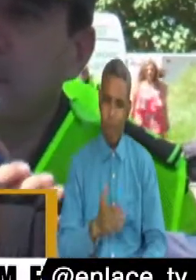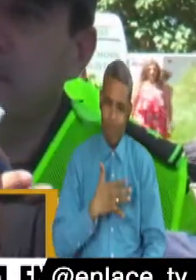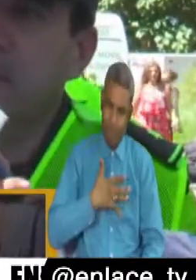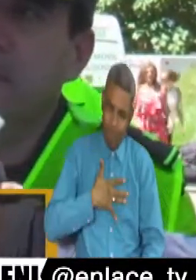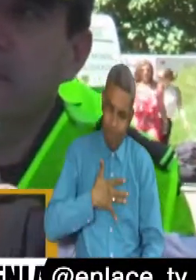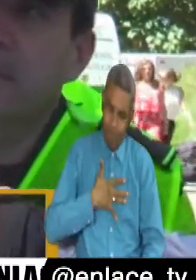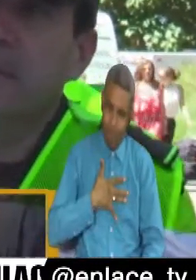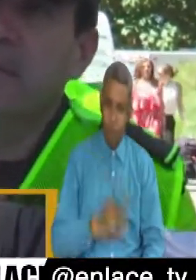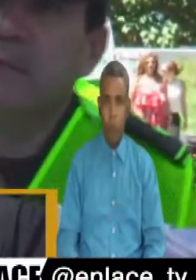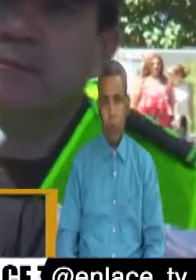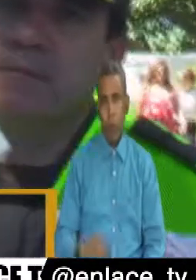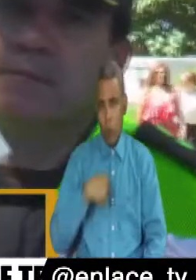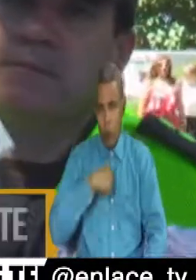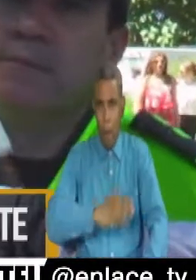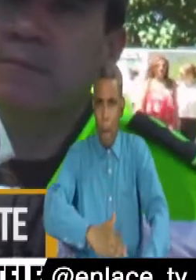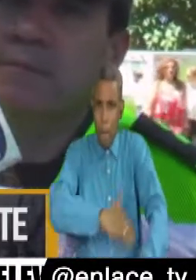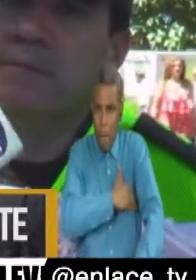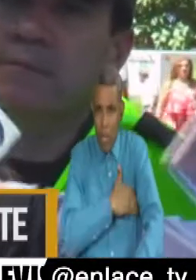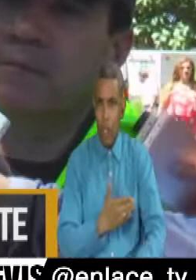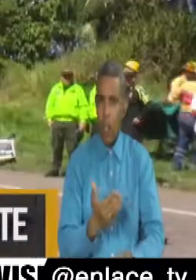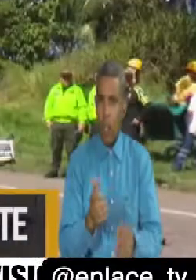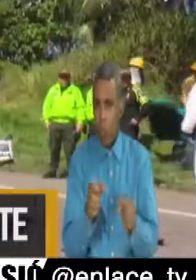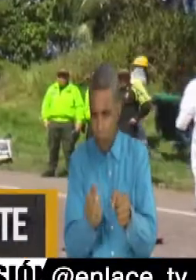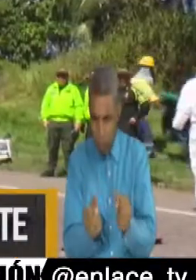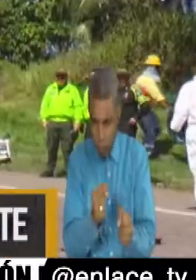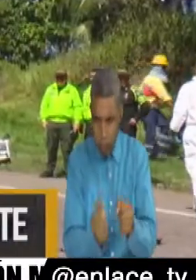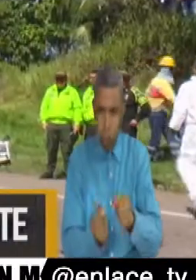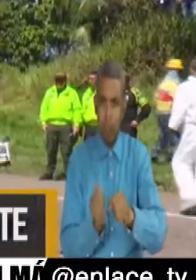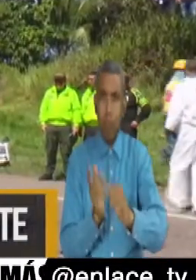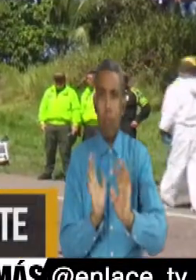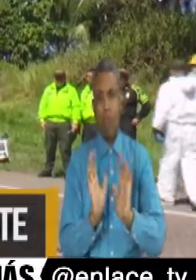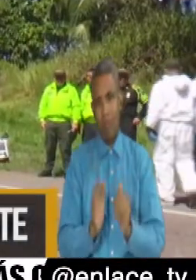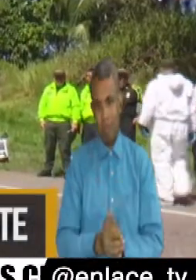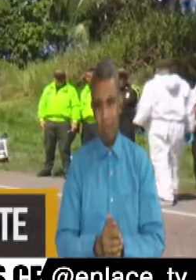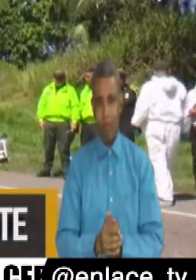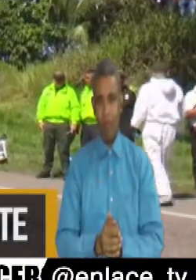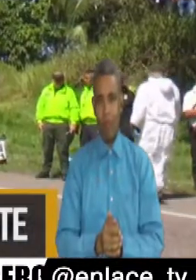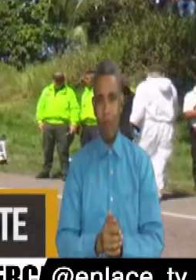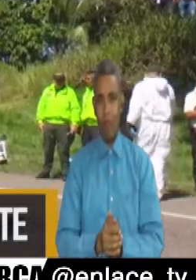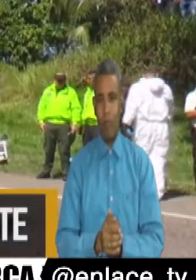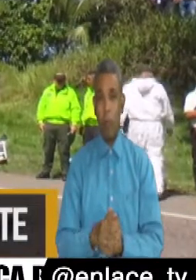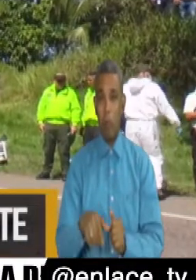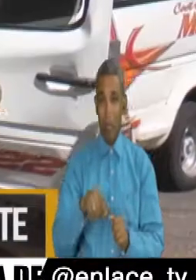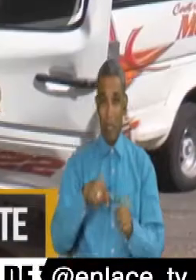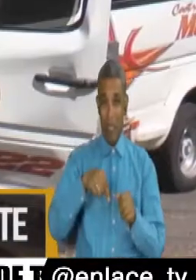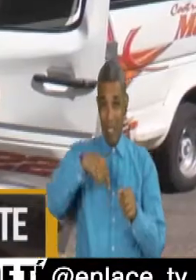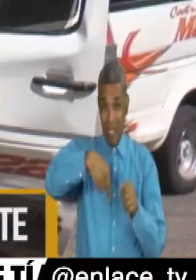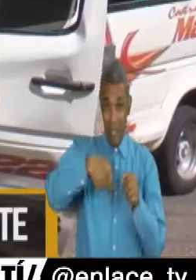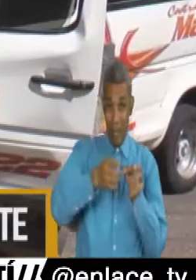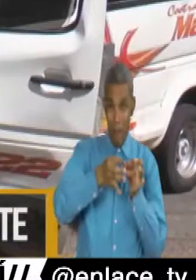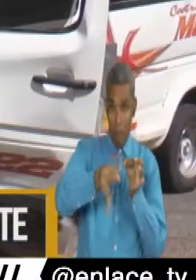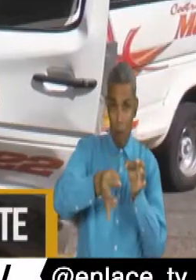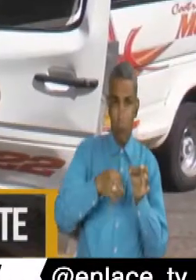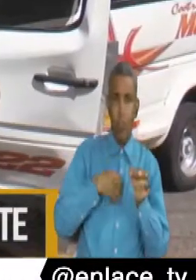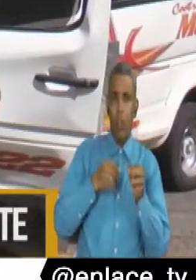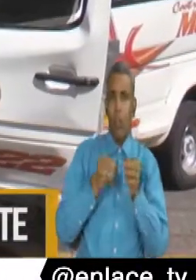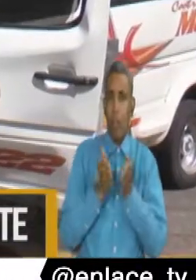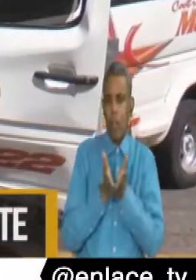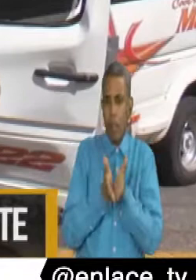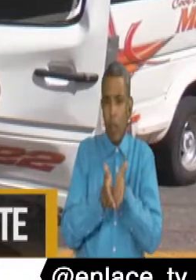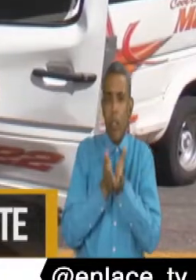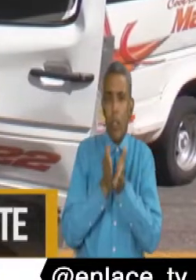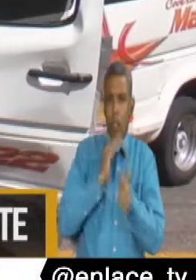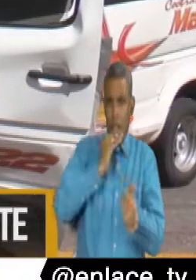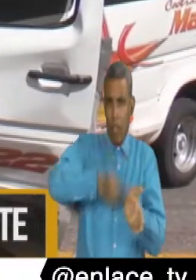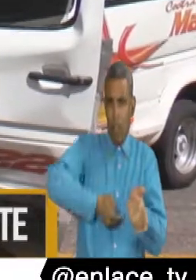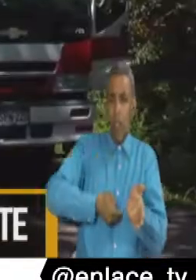presentó justamente en esta vía que conduce de Cimitarra a la capital de Santander, a Bucaramanga, donde un vehículo